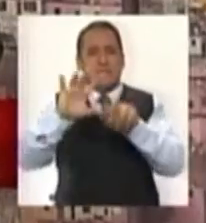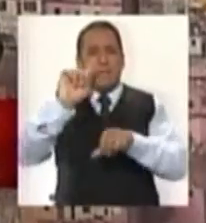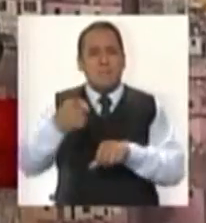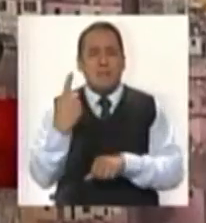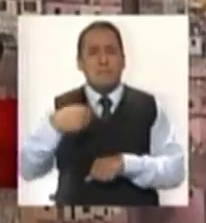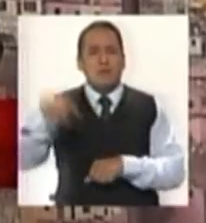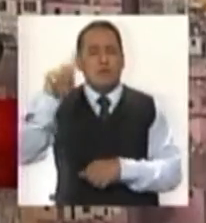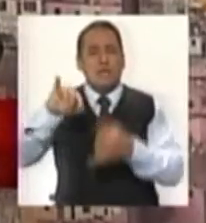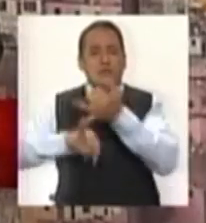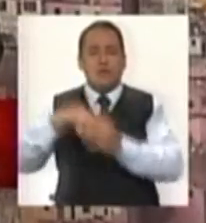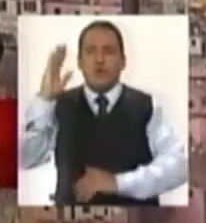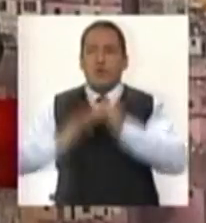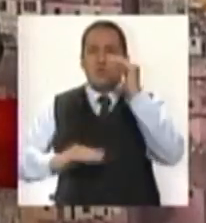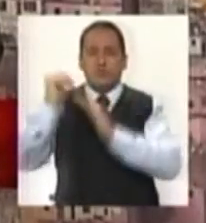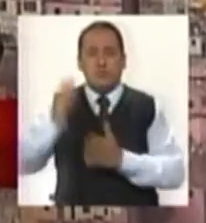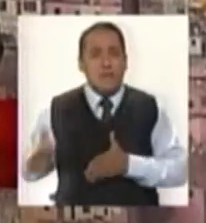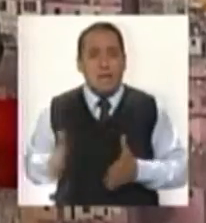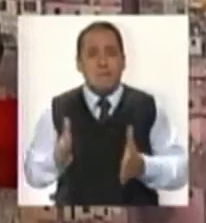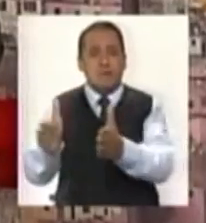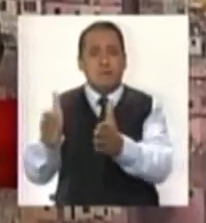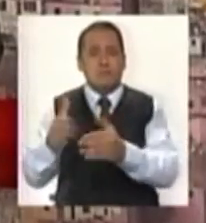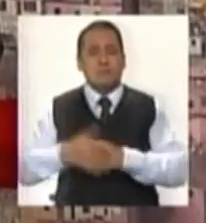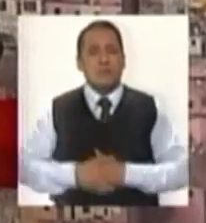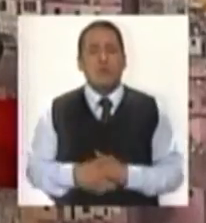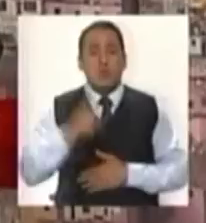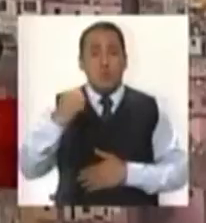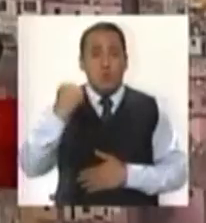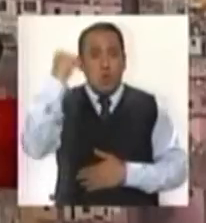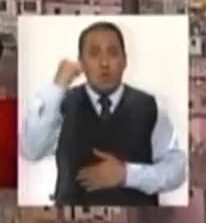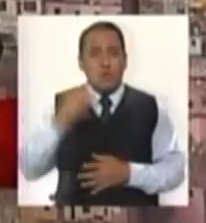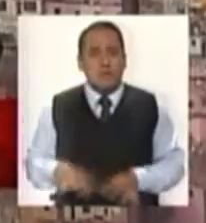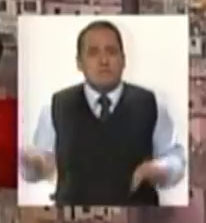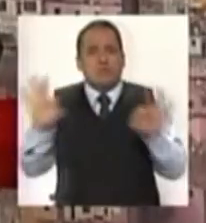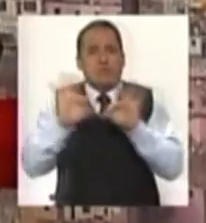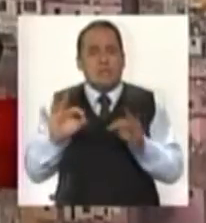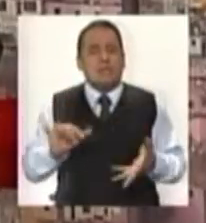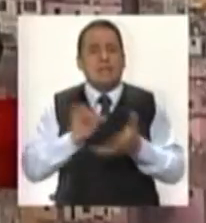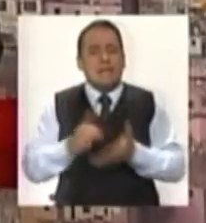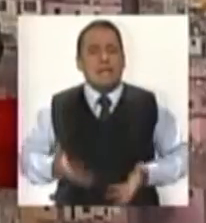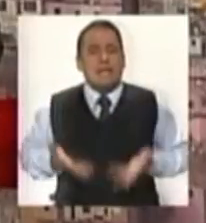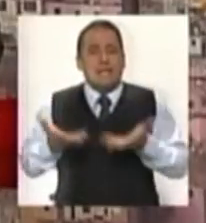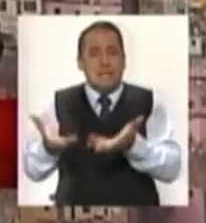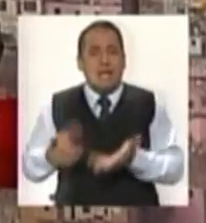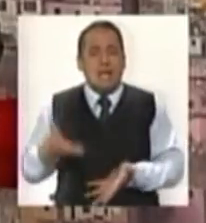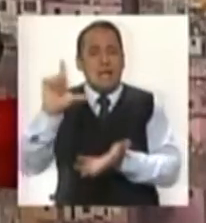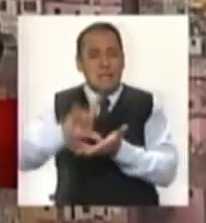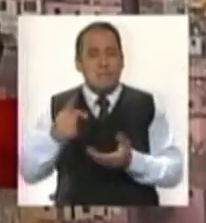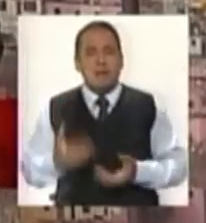de soles en infraestructura vial y urbana, un logro fundamental que le permite a Lima